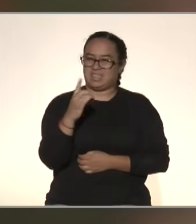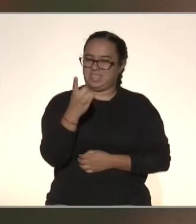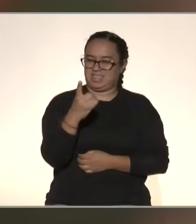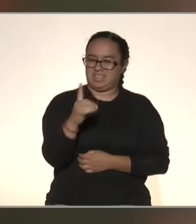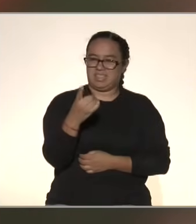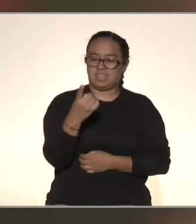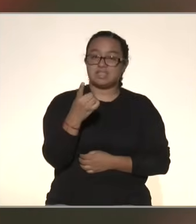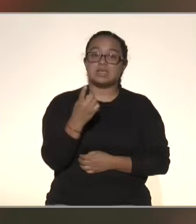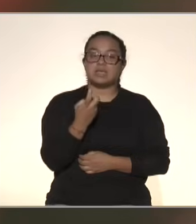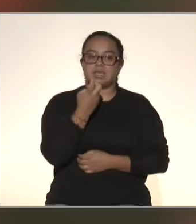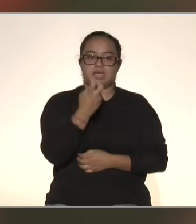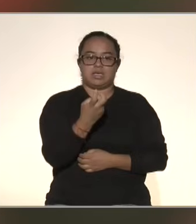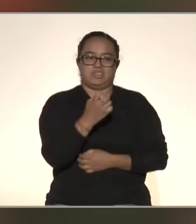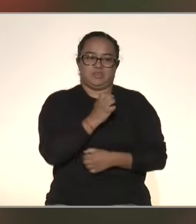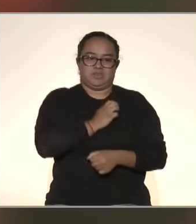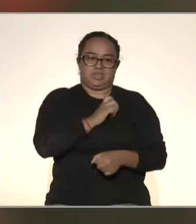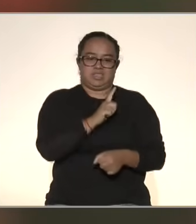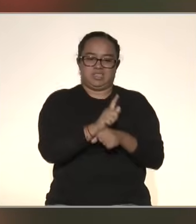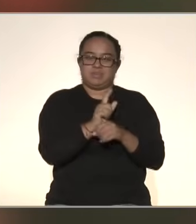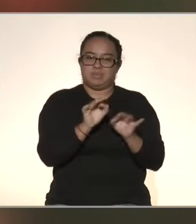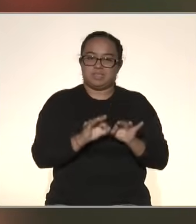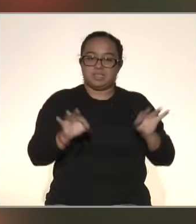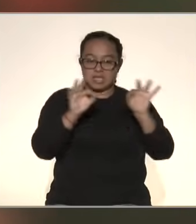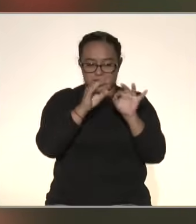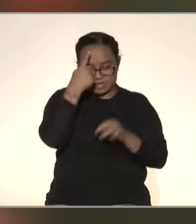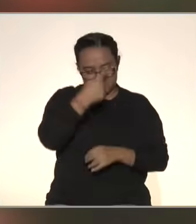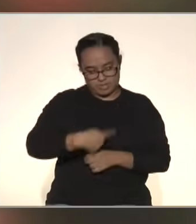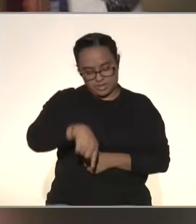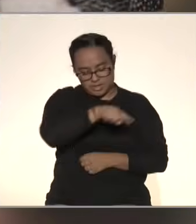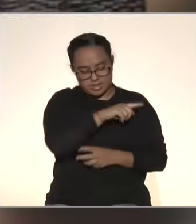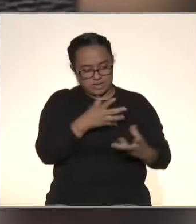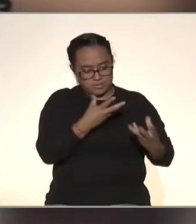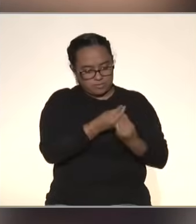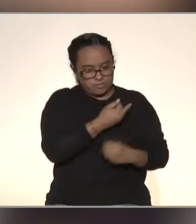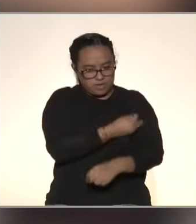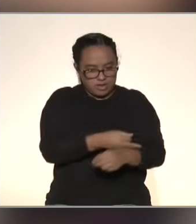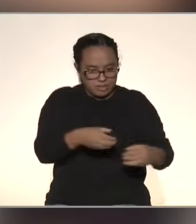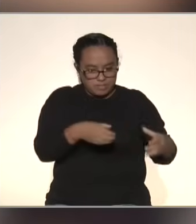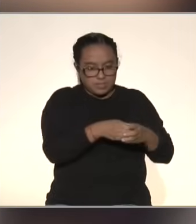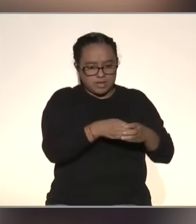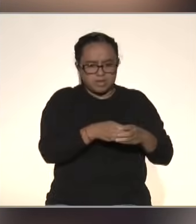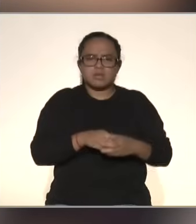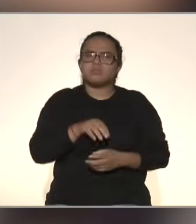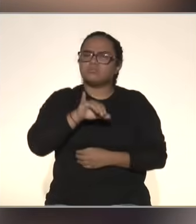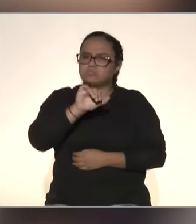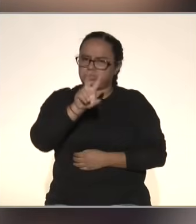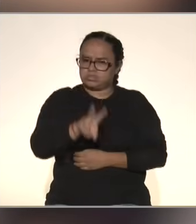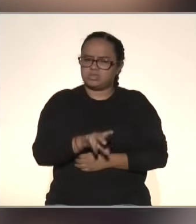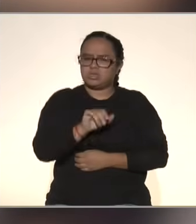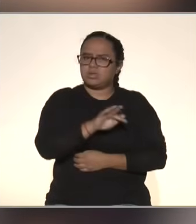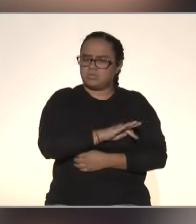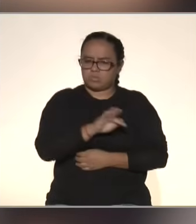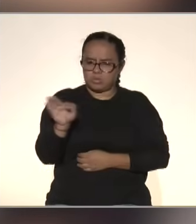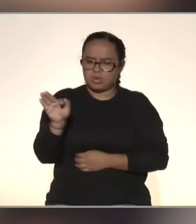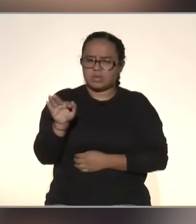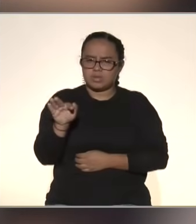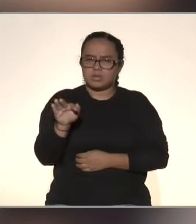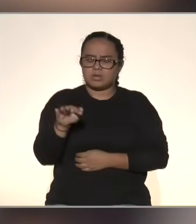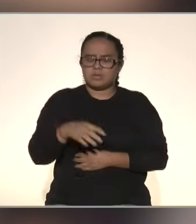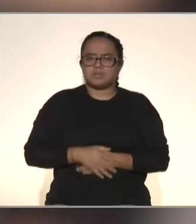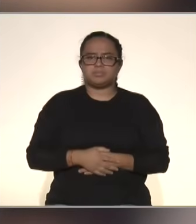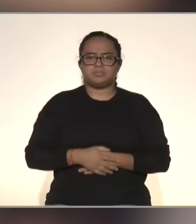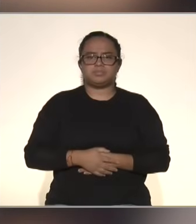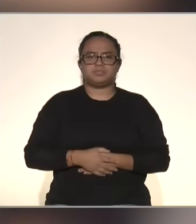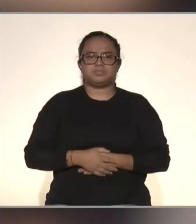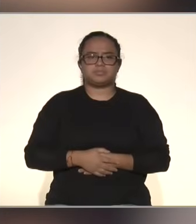un significado especial para nosotros en casa. Sí se puede, sí era posible